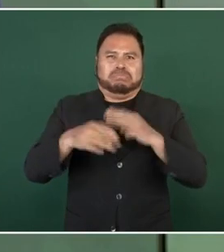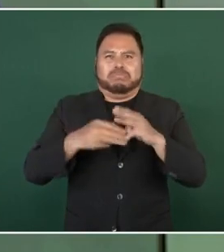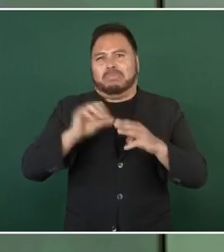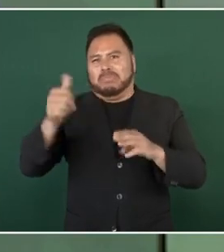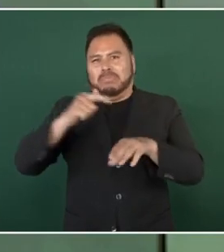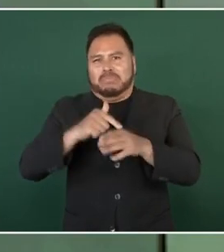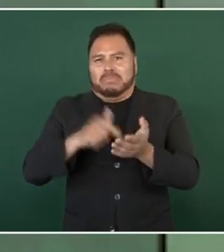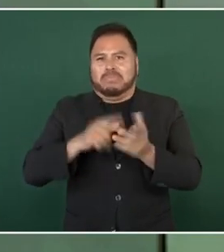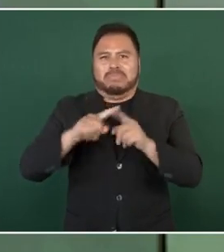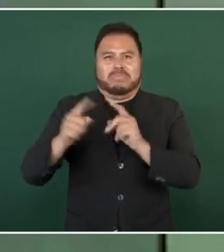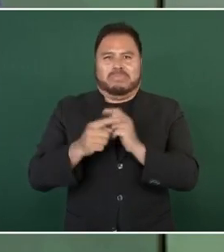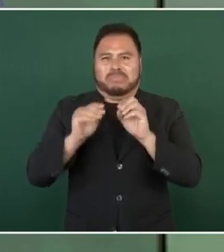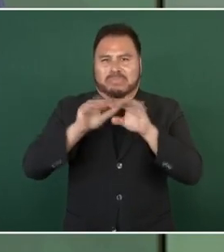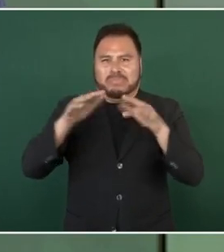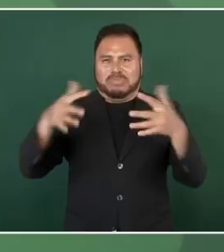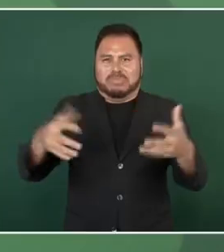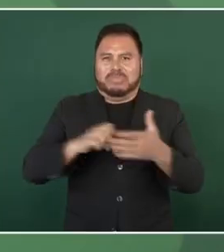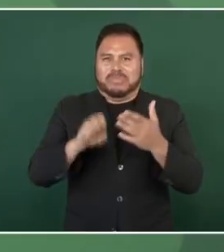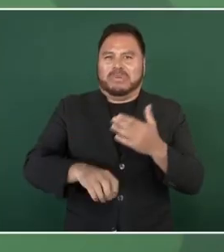el consumo del fentanilo,